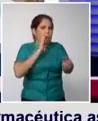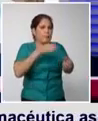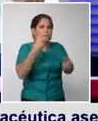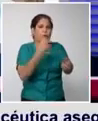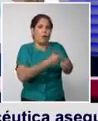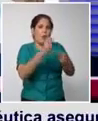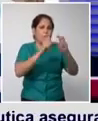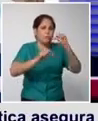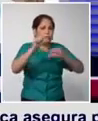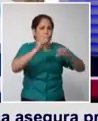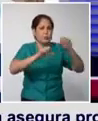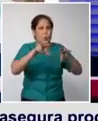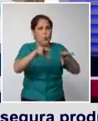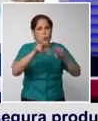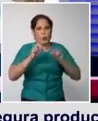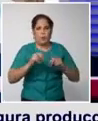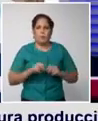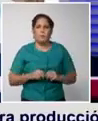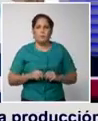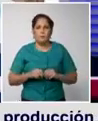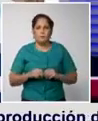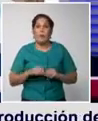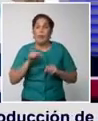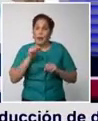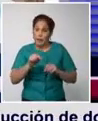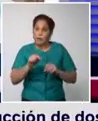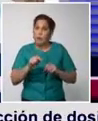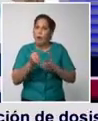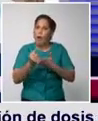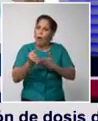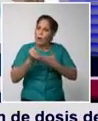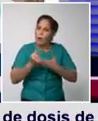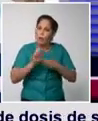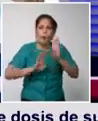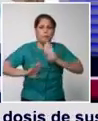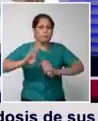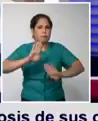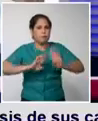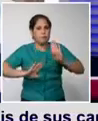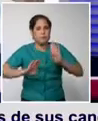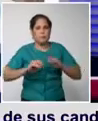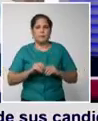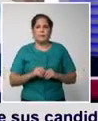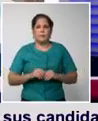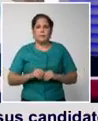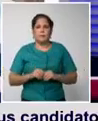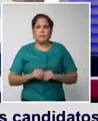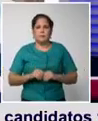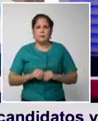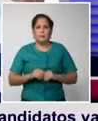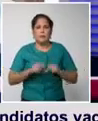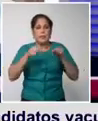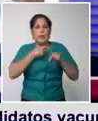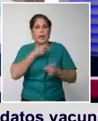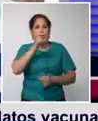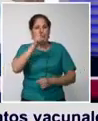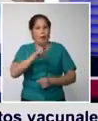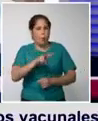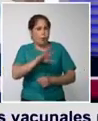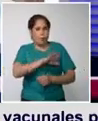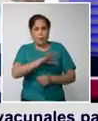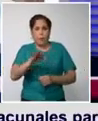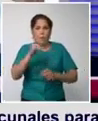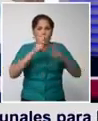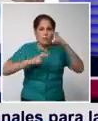la proteína de la nucleocápsida. Y ese antígeno ya está expresado, purificado, se está evaluado en